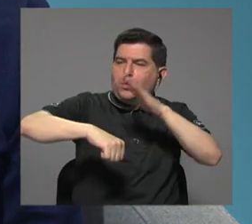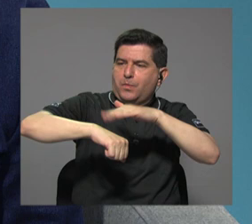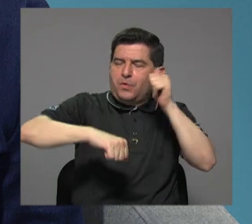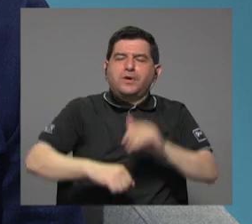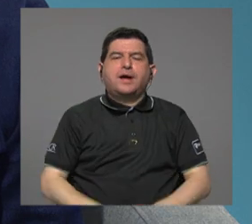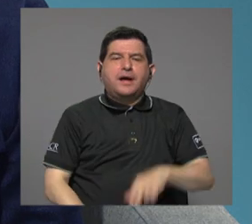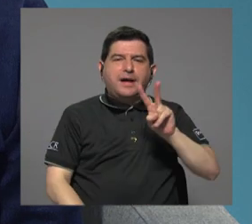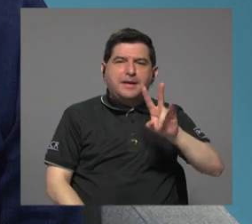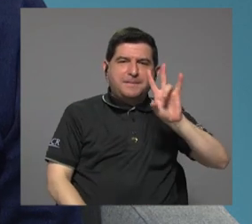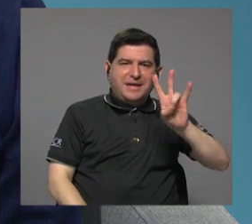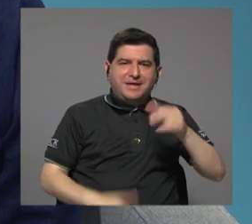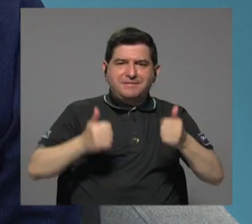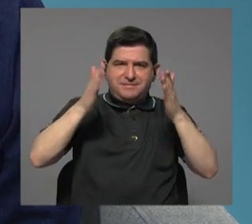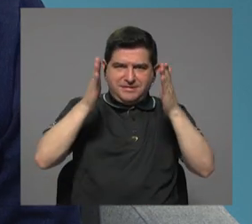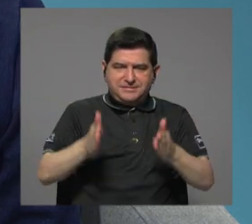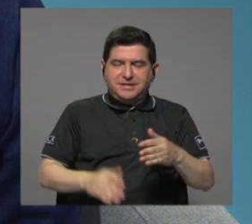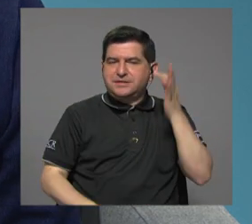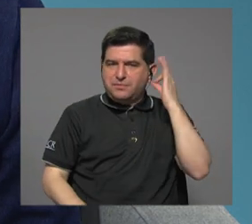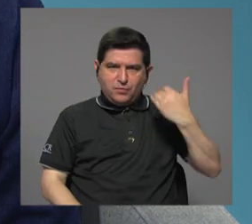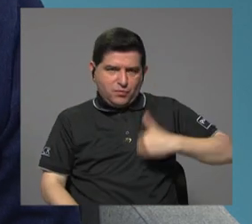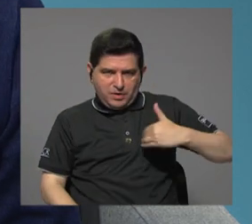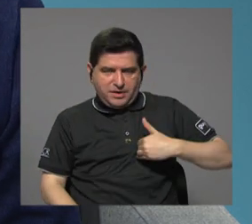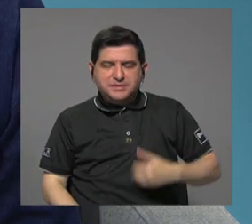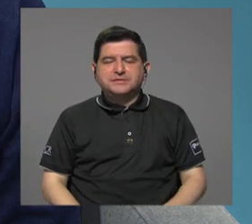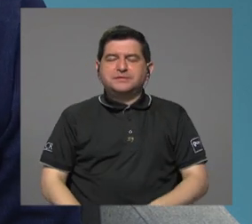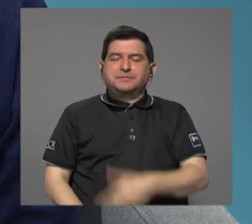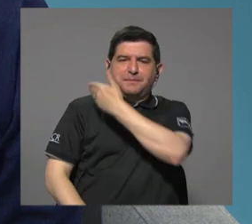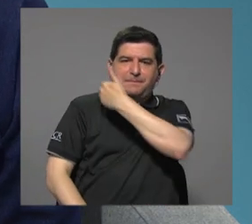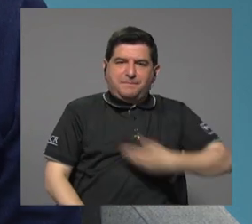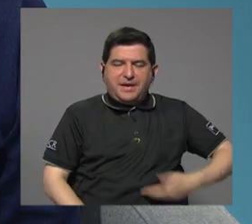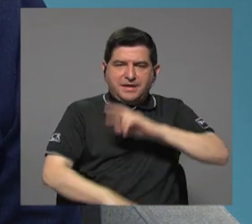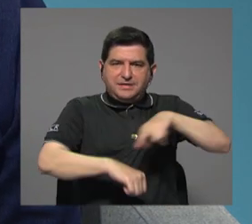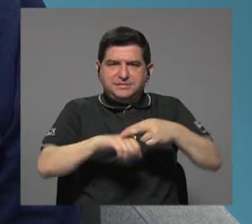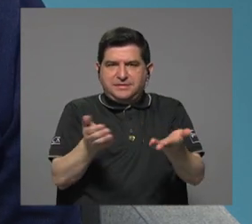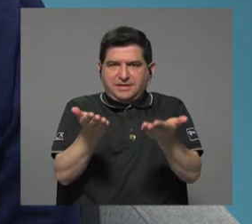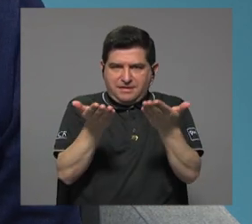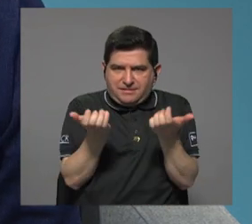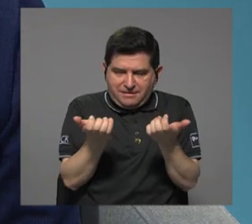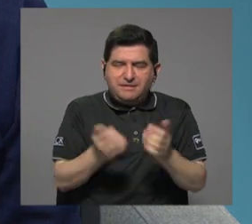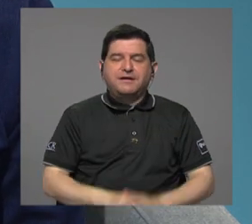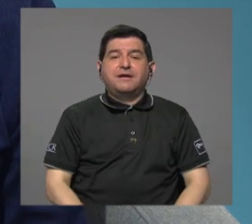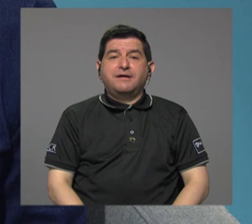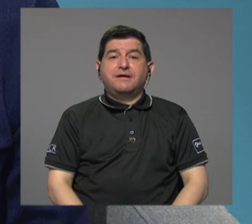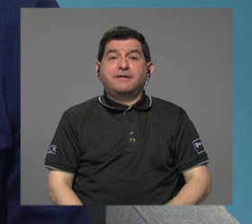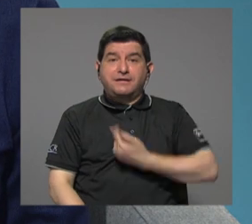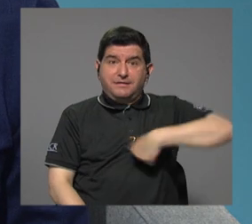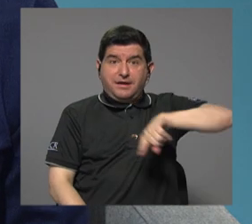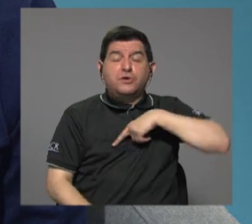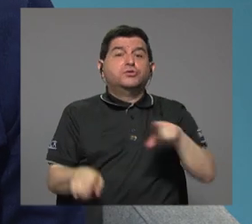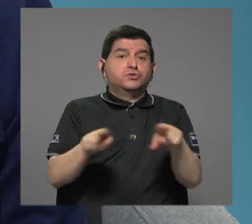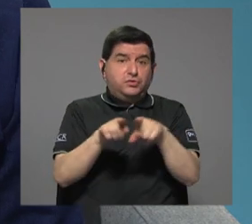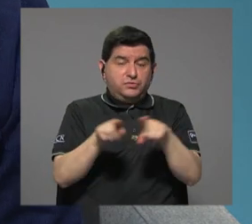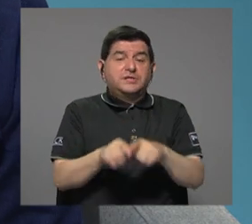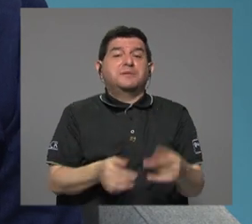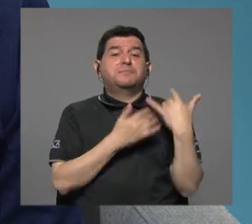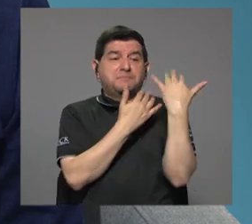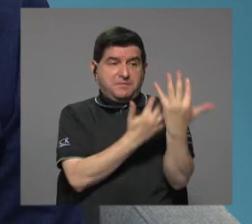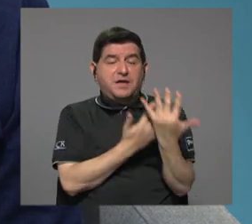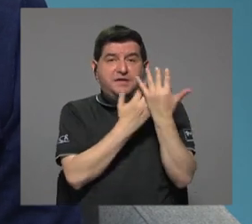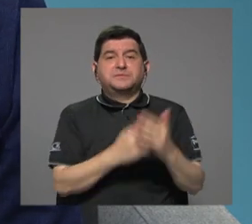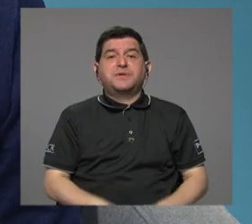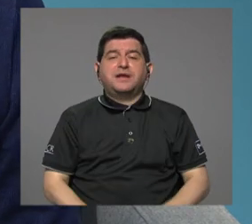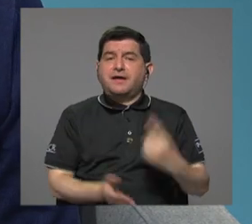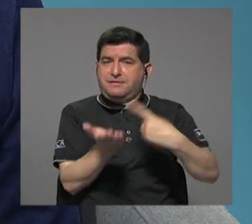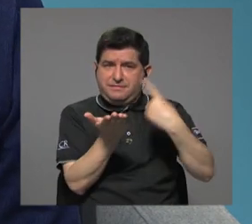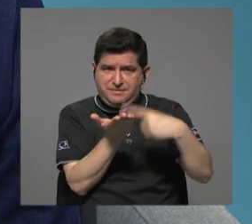27 candidatos y candidatas a la presidencia de la república que esperamos y aspiramos también a tenerlos en un